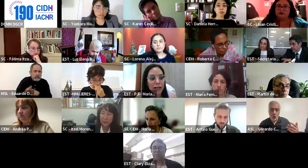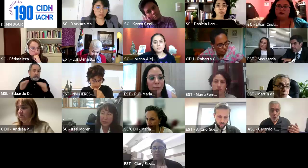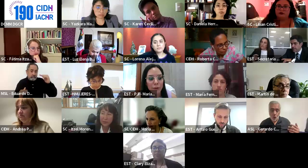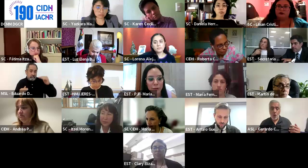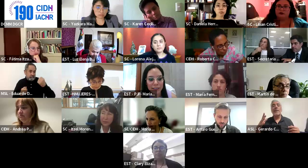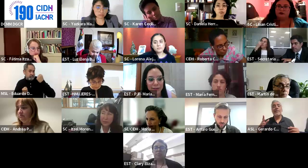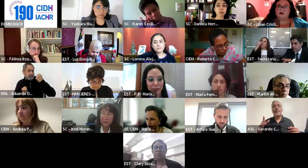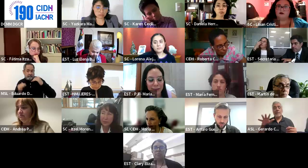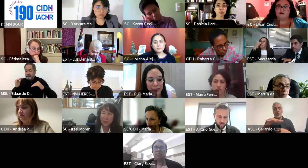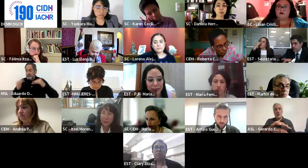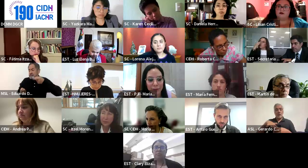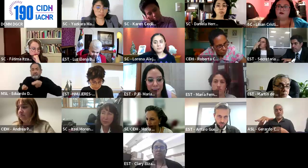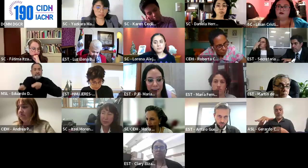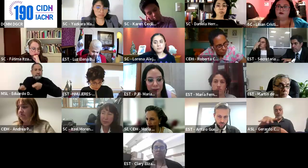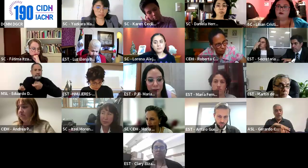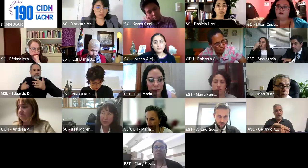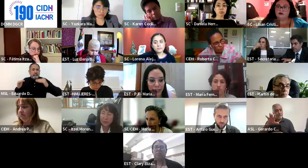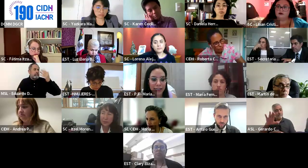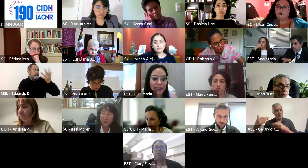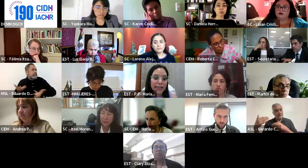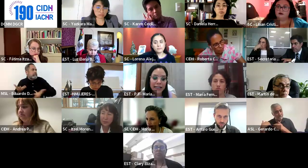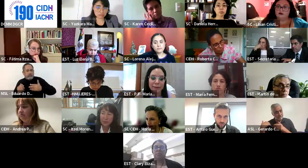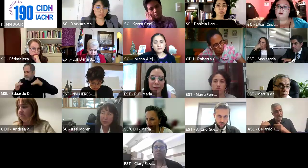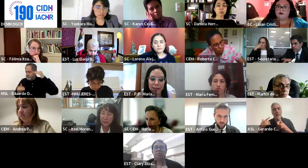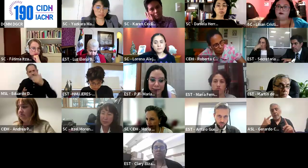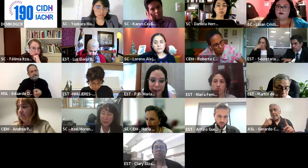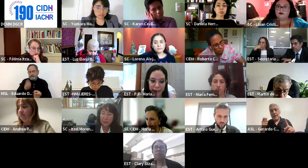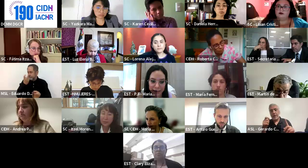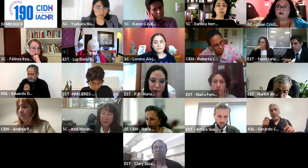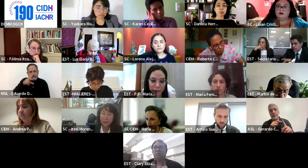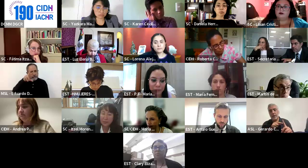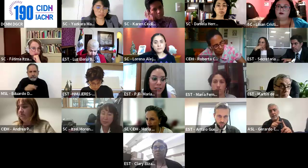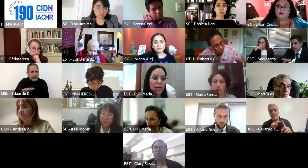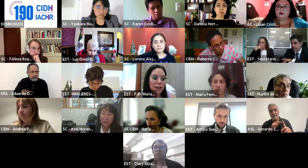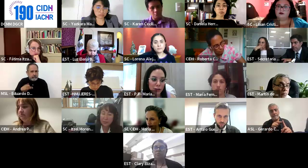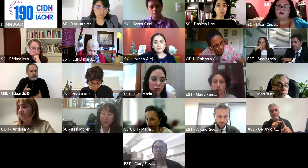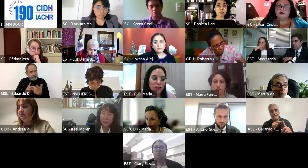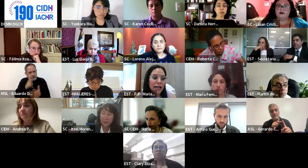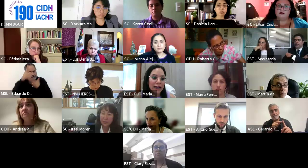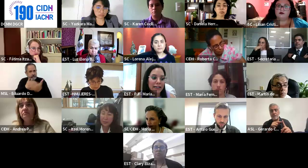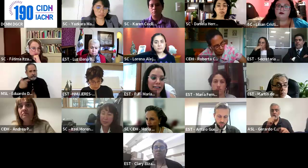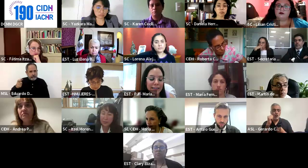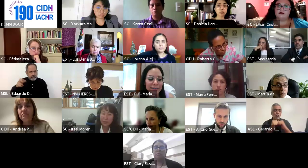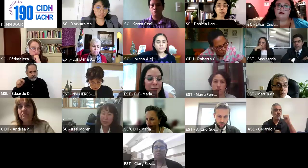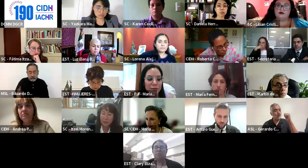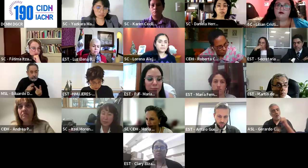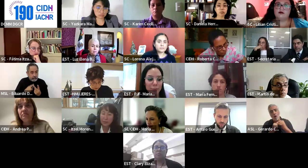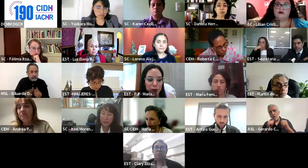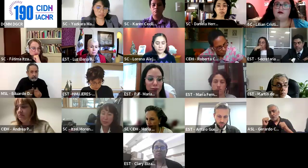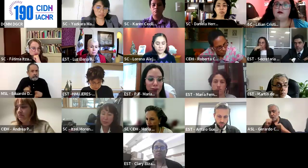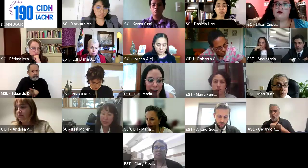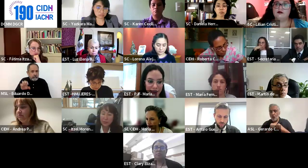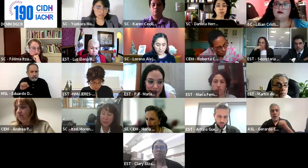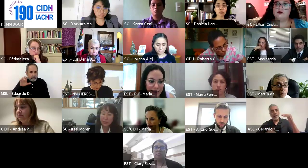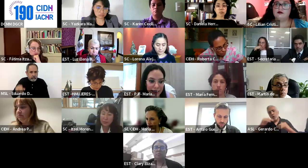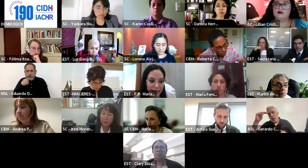poder por contextos de desigualdad estructural y de violencia de género. Dos, analizar si por